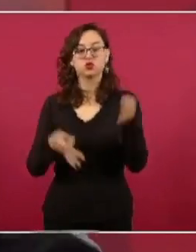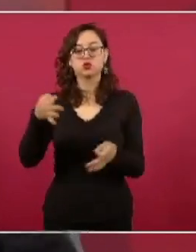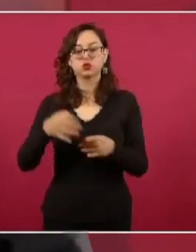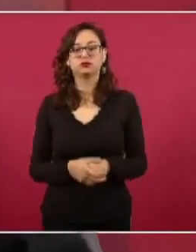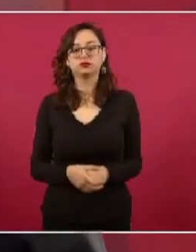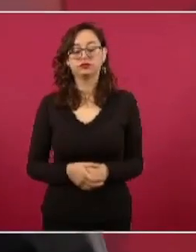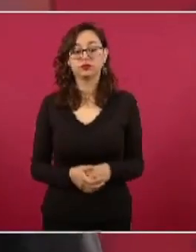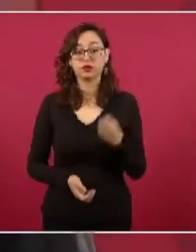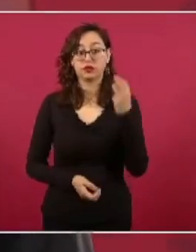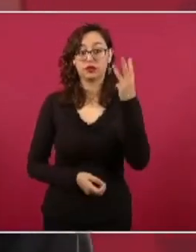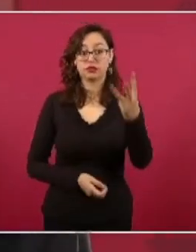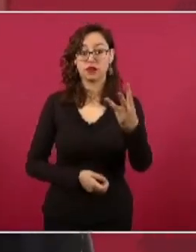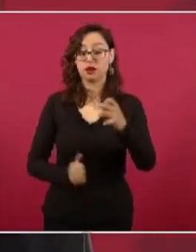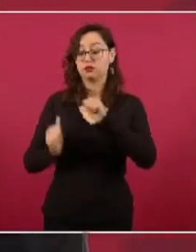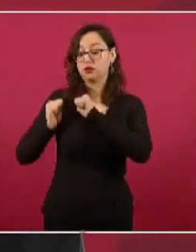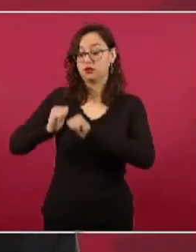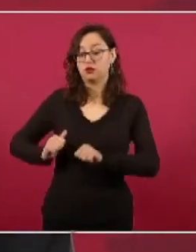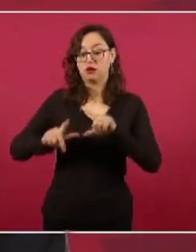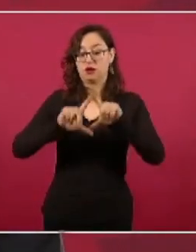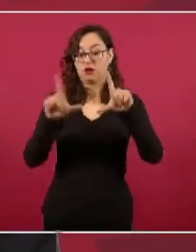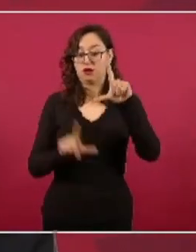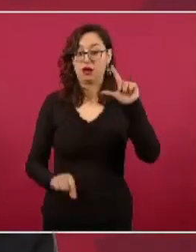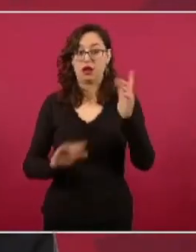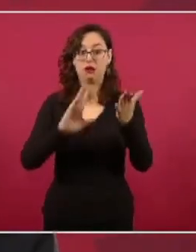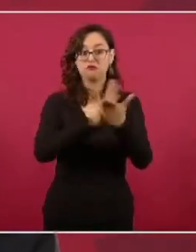Los tres poderes.